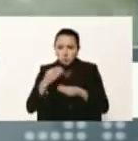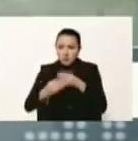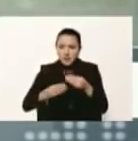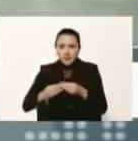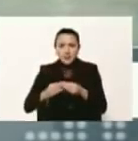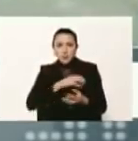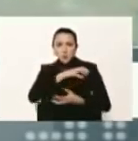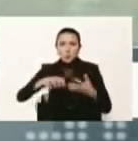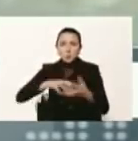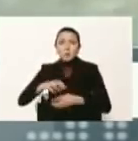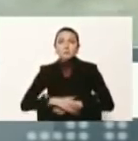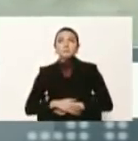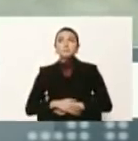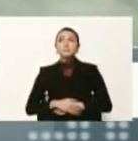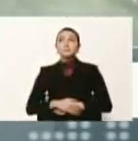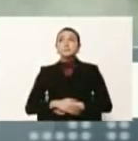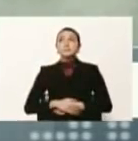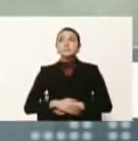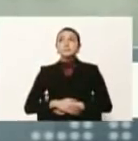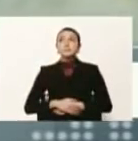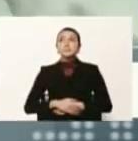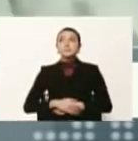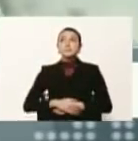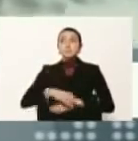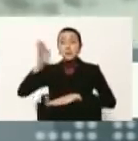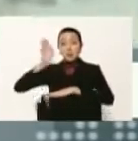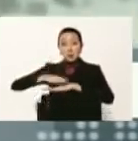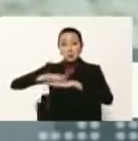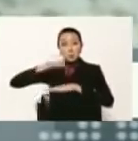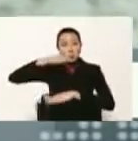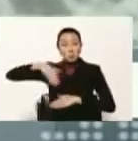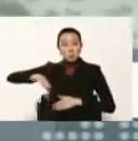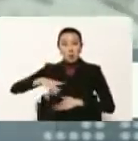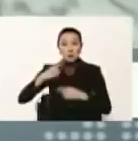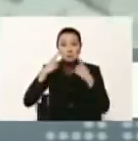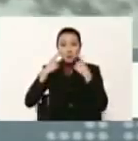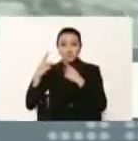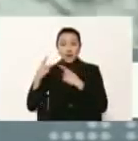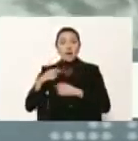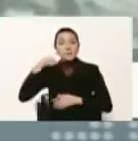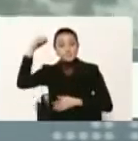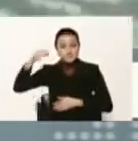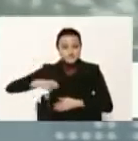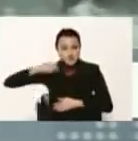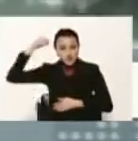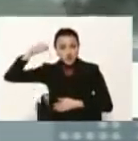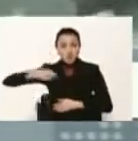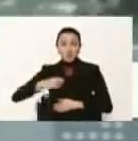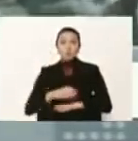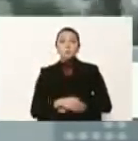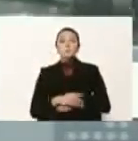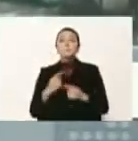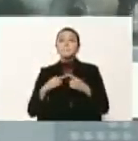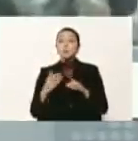dar la certeza a nuestro pueblo, y ahorita voy a mostrar el video, pero queremos dar la certeza a nuestro